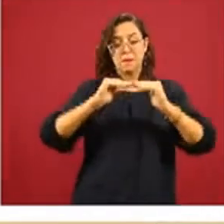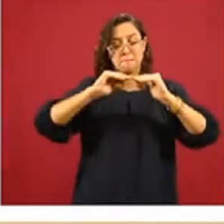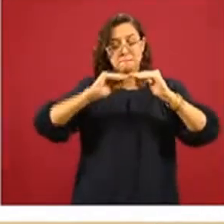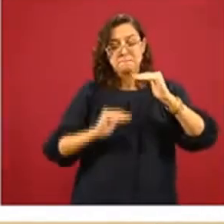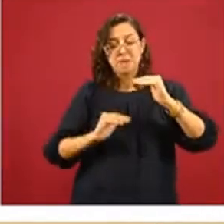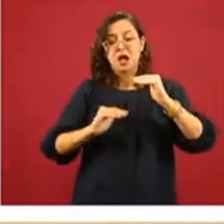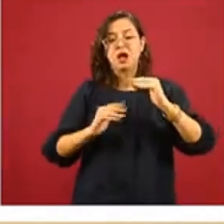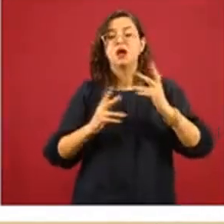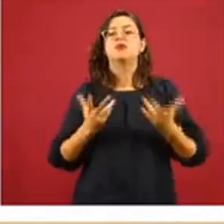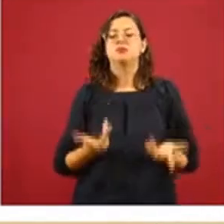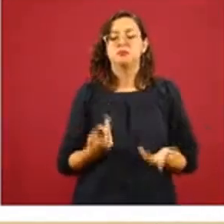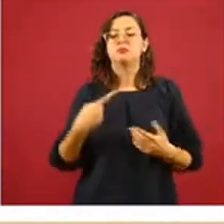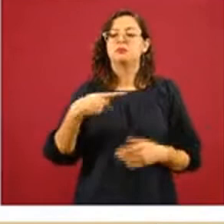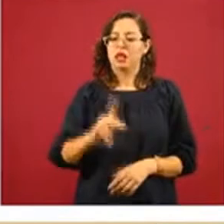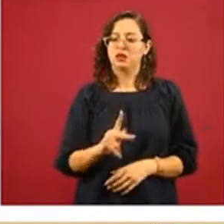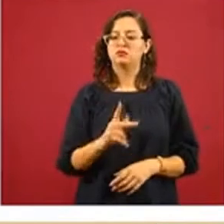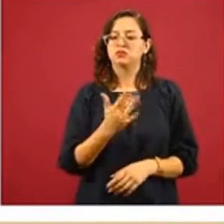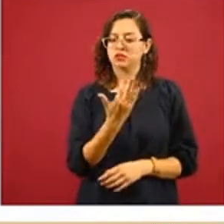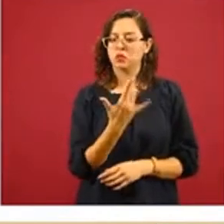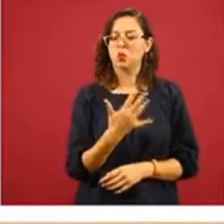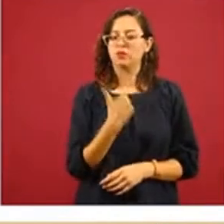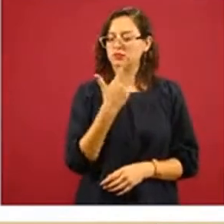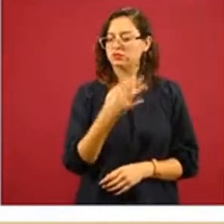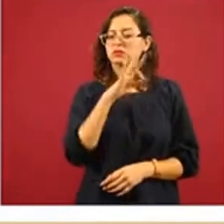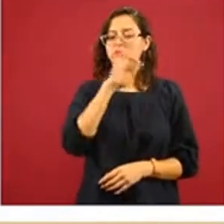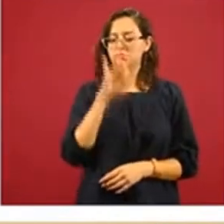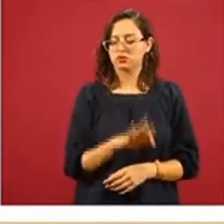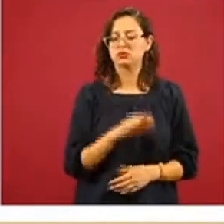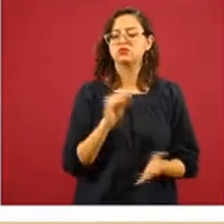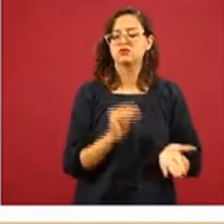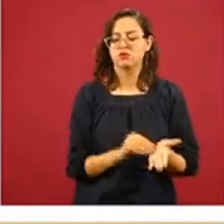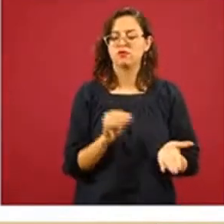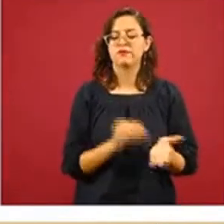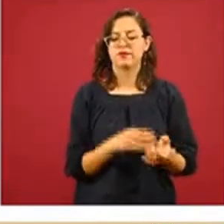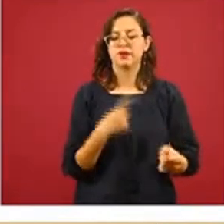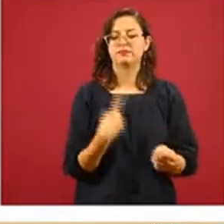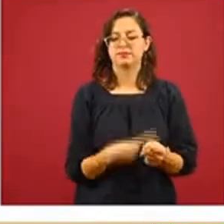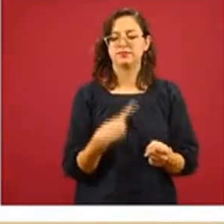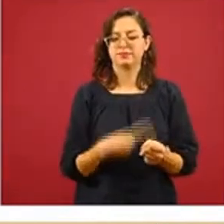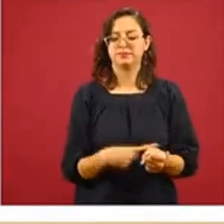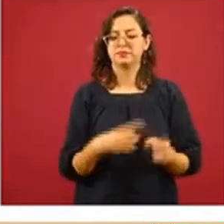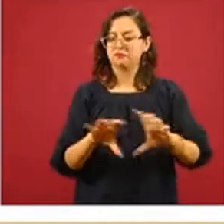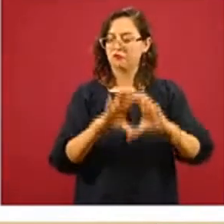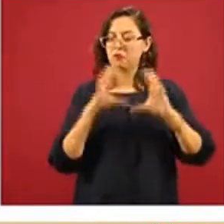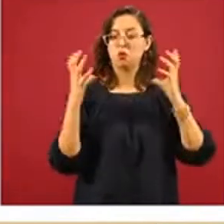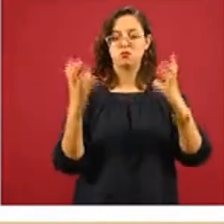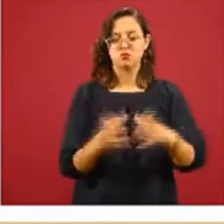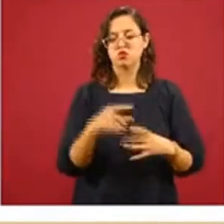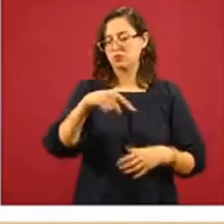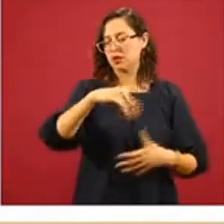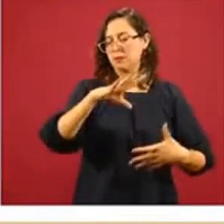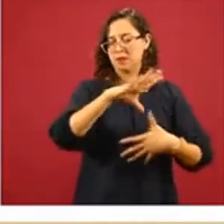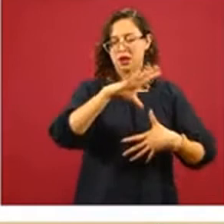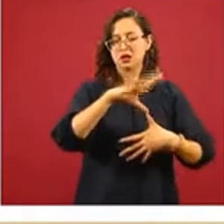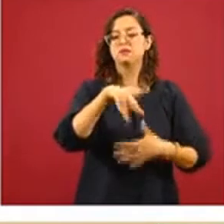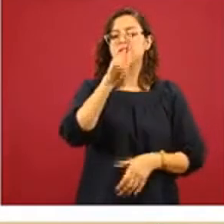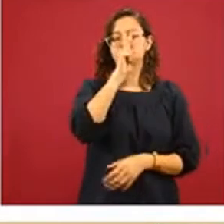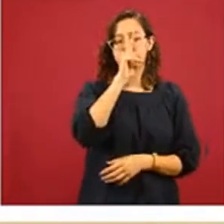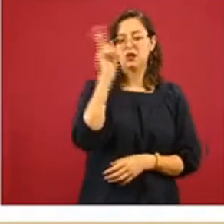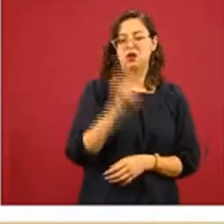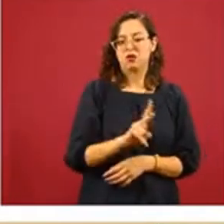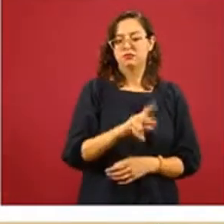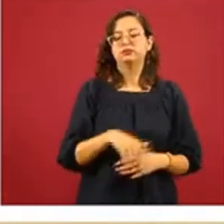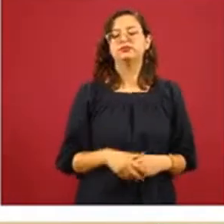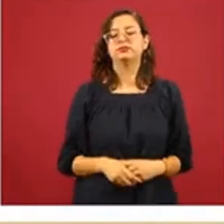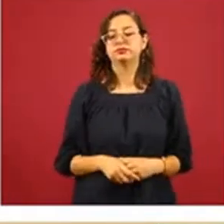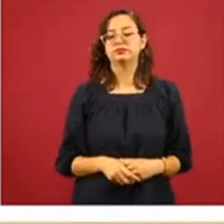poquito, sigue representando todavía un 57% de la carga mundial de la enfermedad, y lógicamente